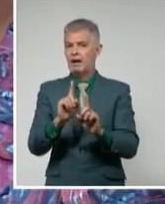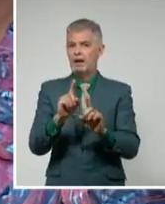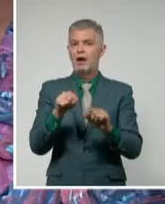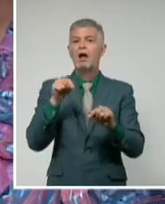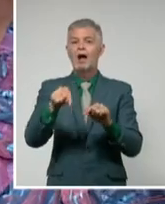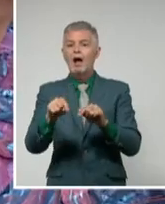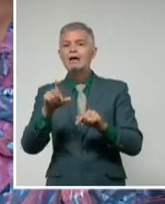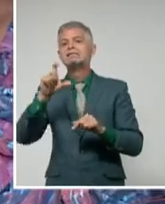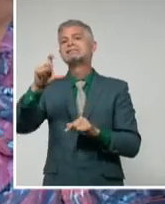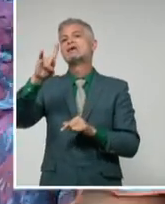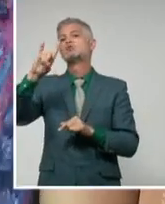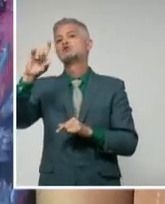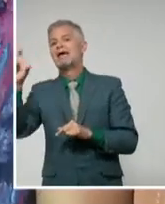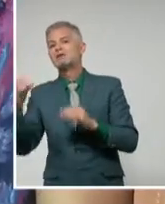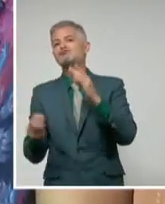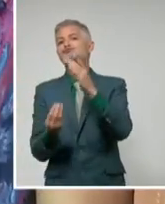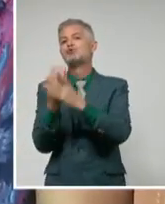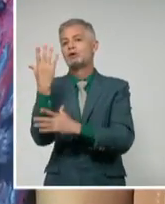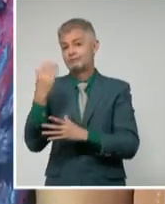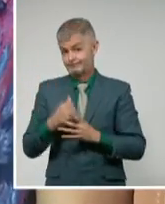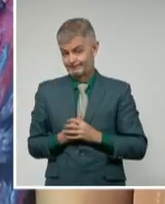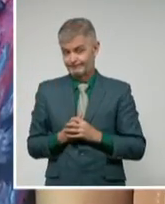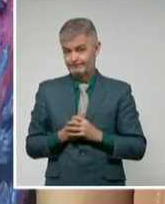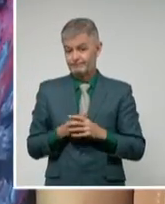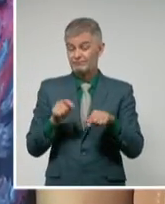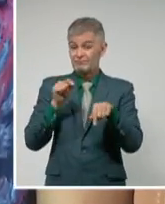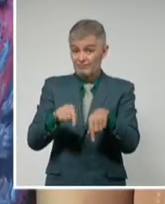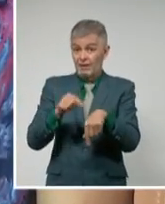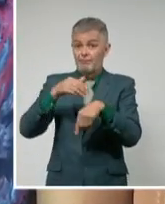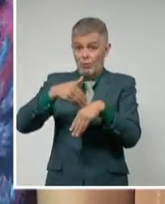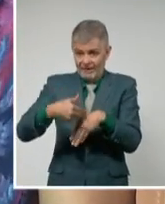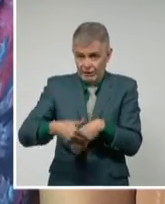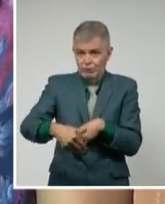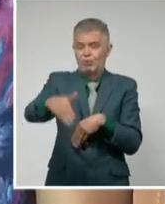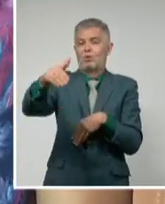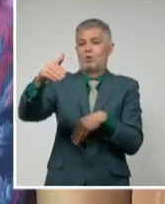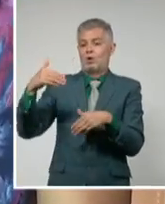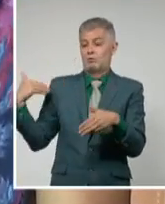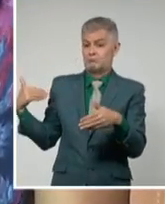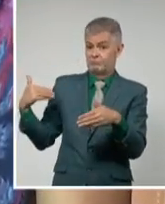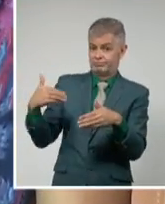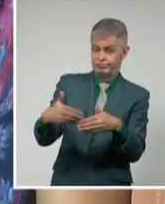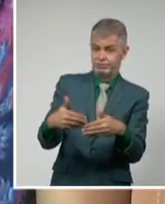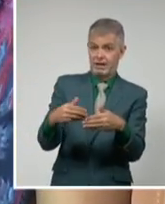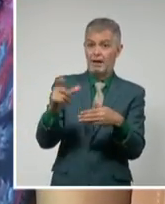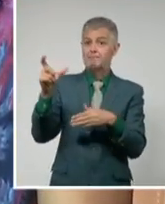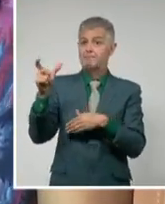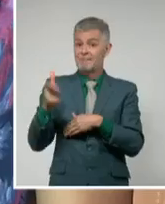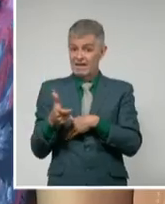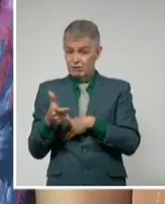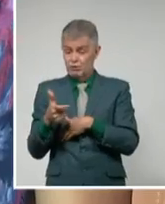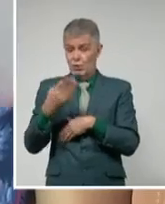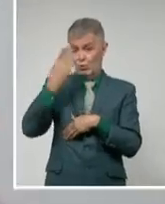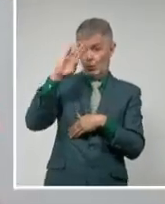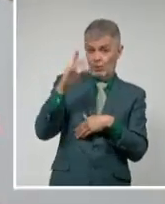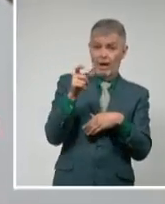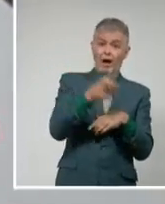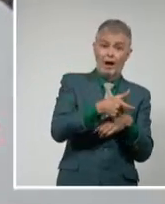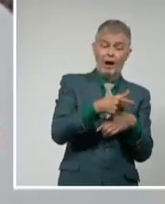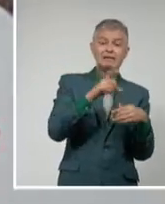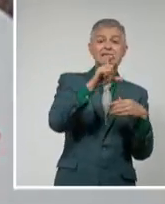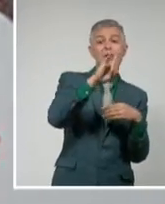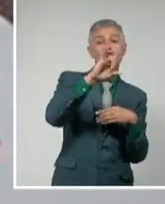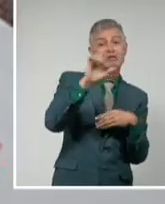peso convertible. A partir de este momento, el peso cubano y el peso convertible fueron las dos